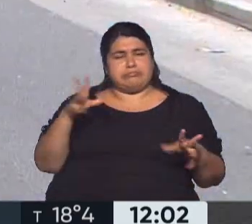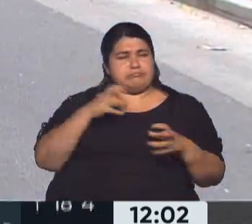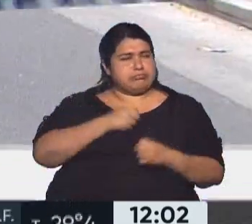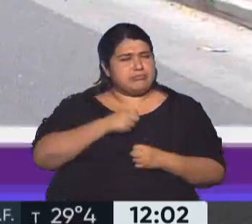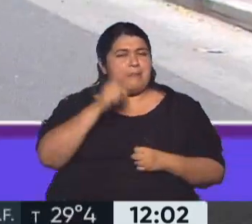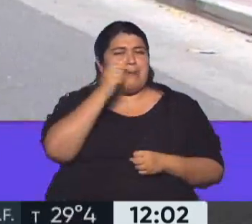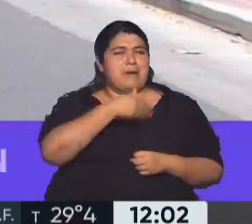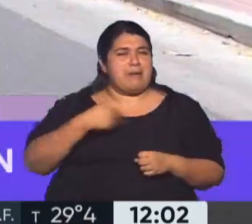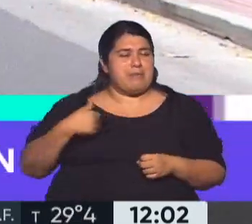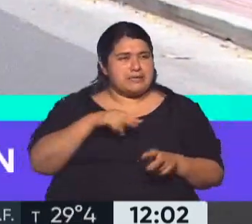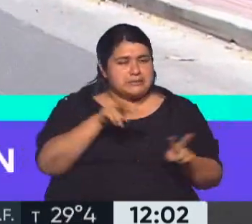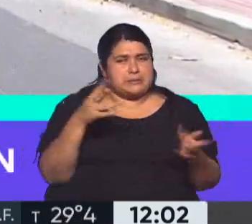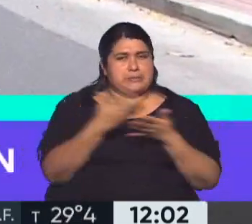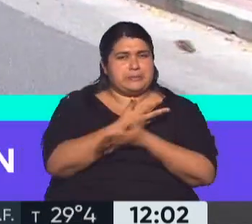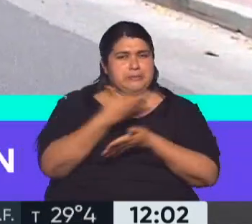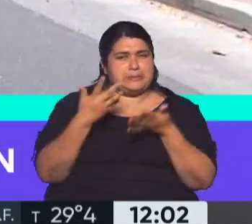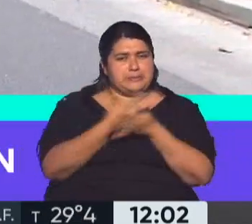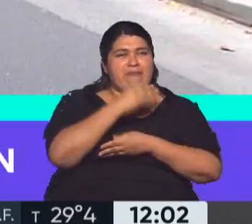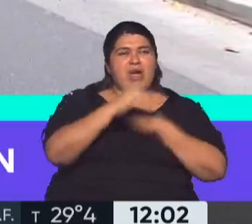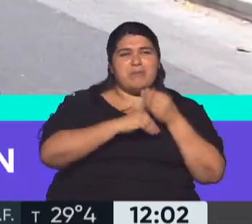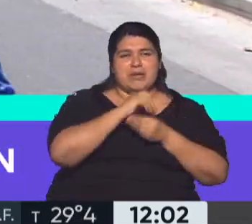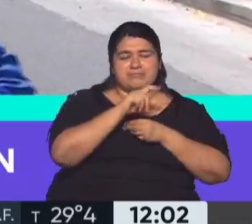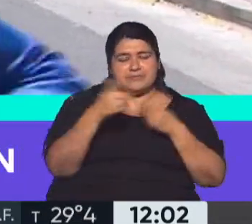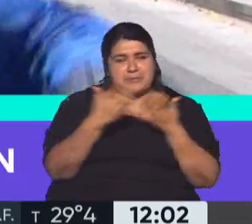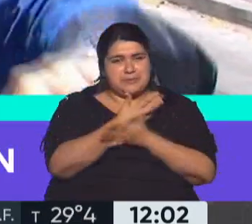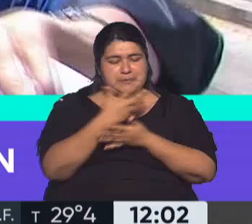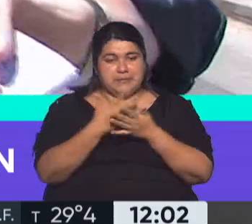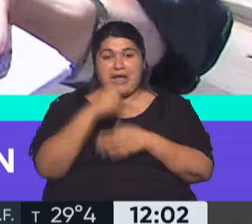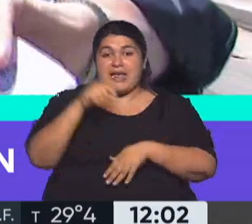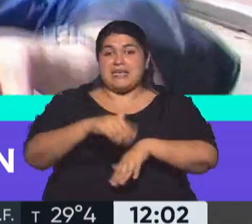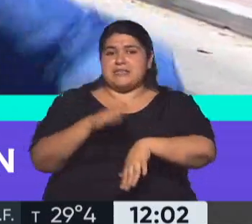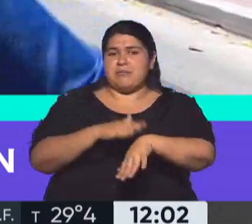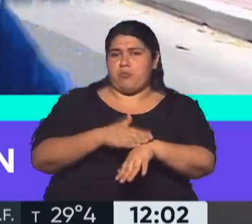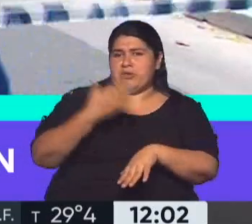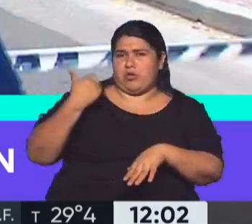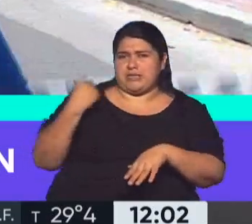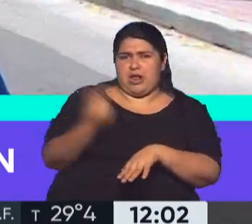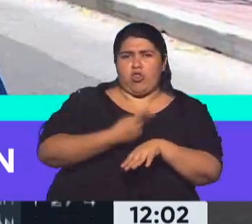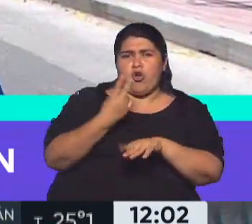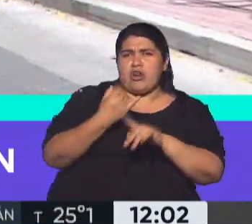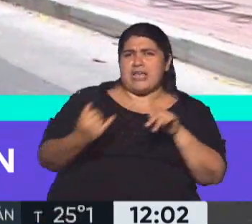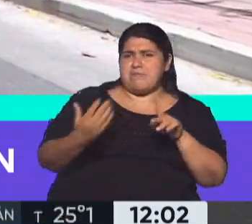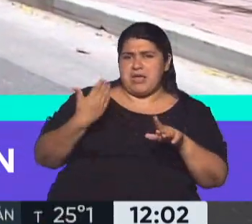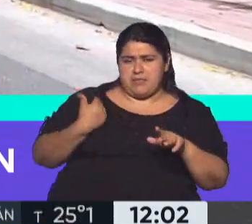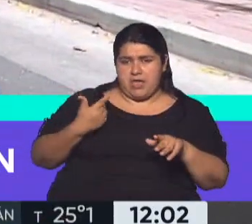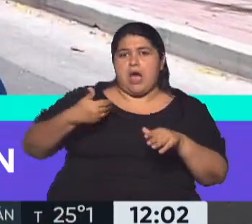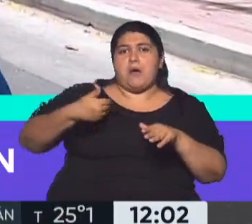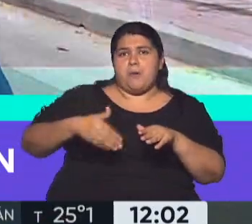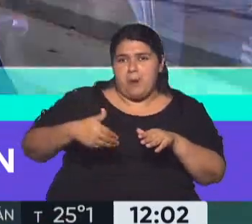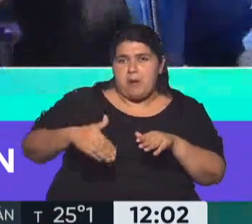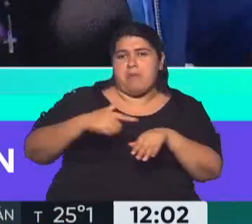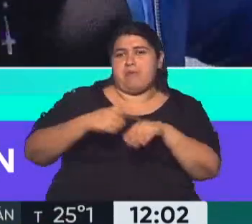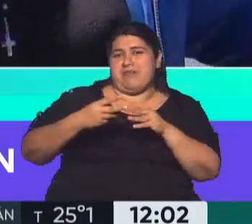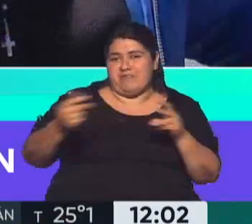los padres, los familiares. También recordemos esta reconstrucción que comenzó hace ya 2 horas y media atrás, ya está finalizando aquí en esta